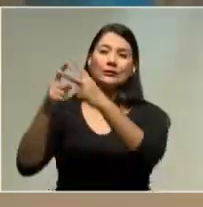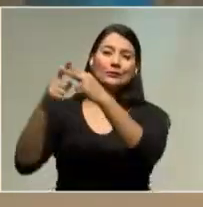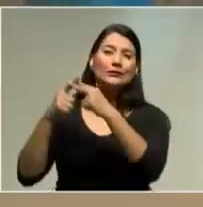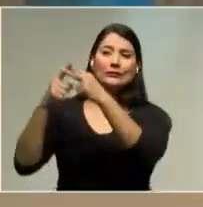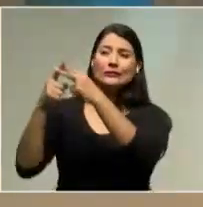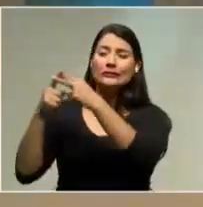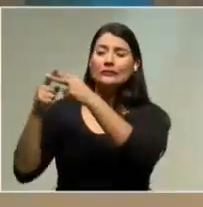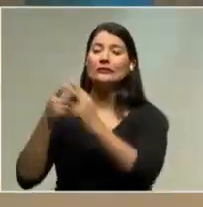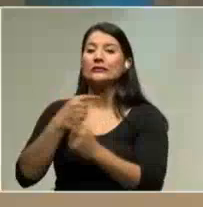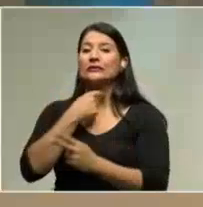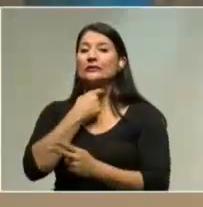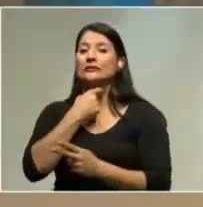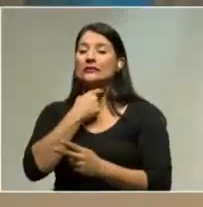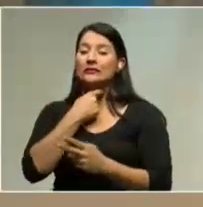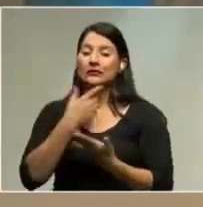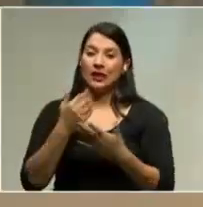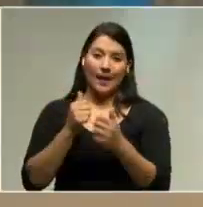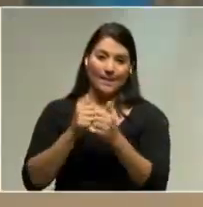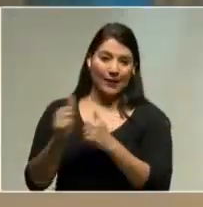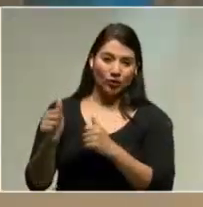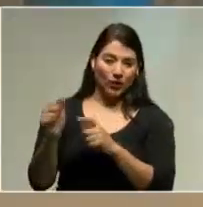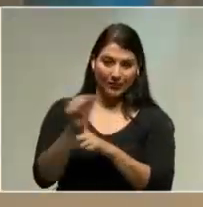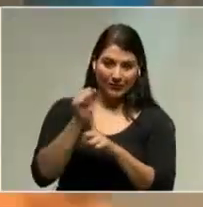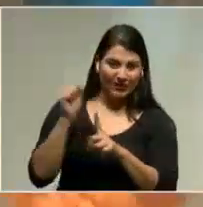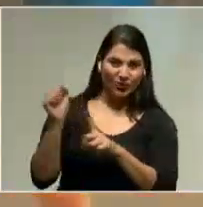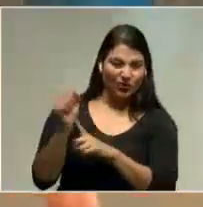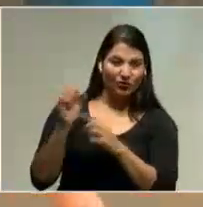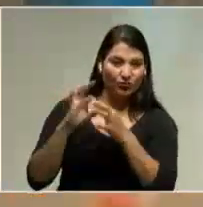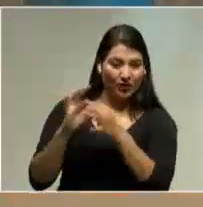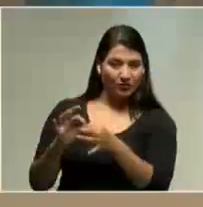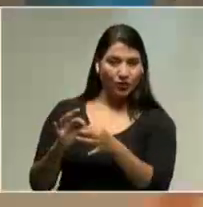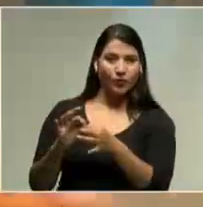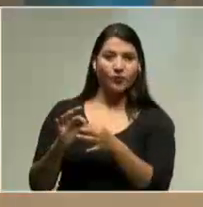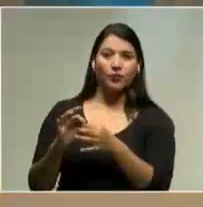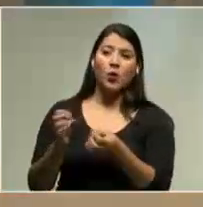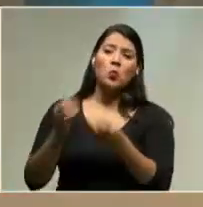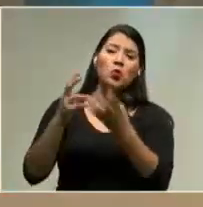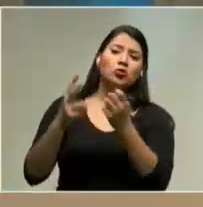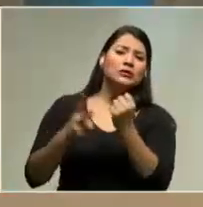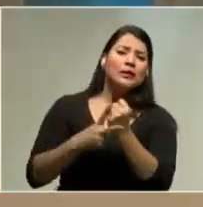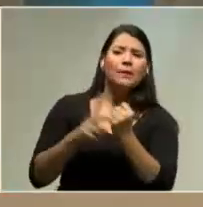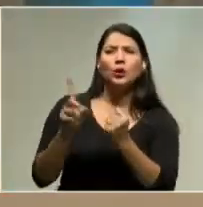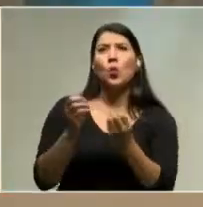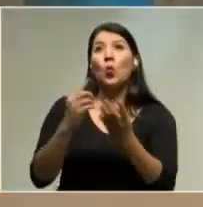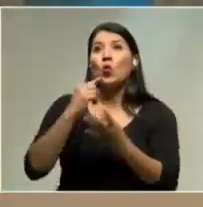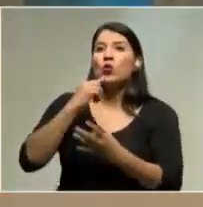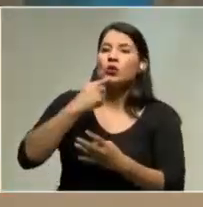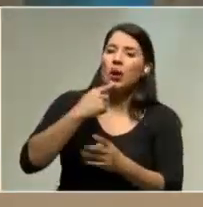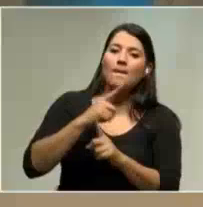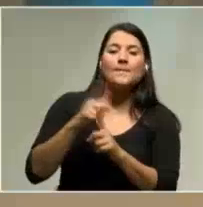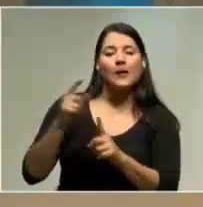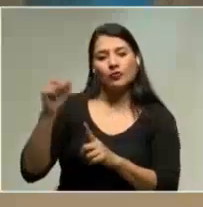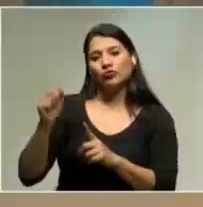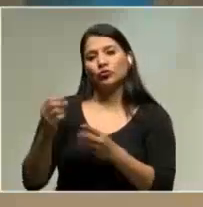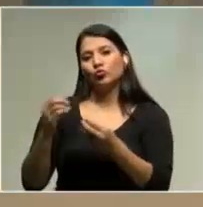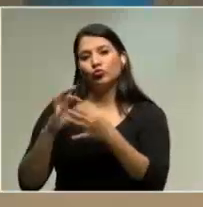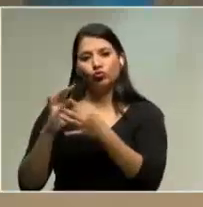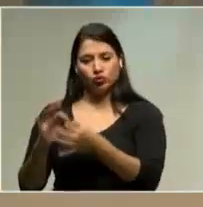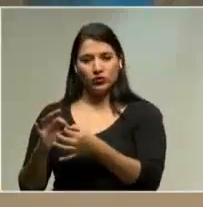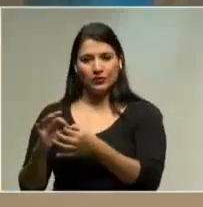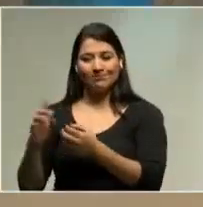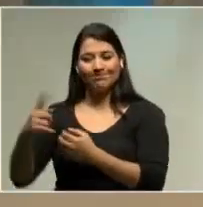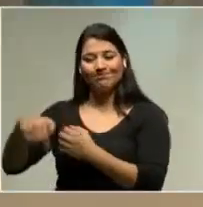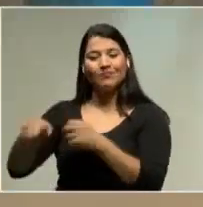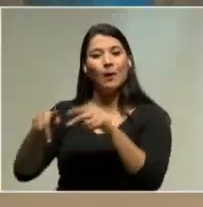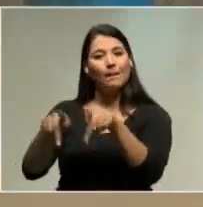ser que quizás sea más de la mitad, nada más que en algunos casos no son severísimos o muy severos, pero son personas